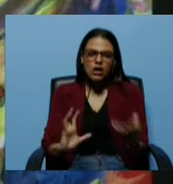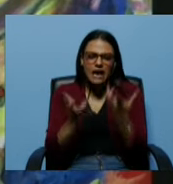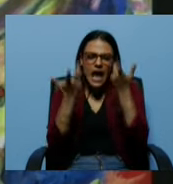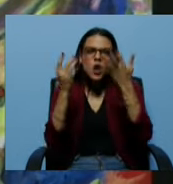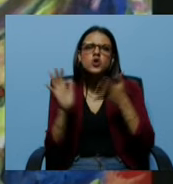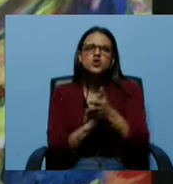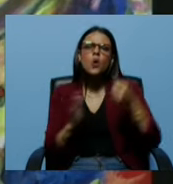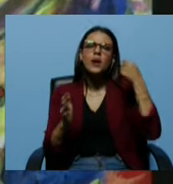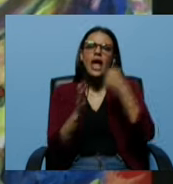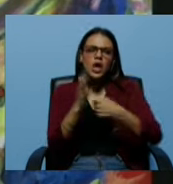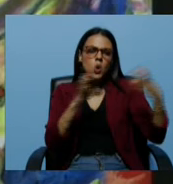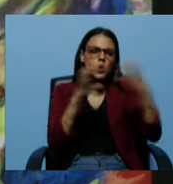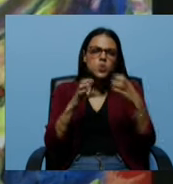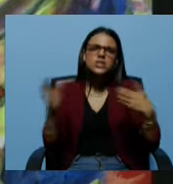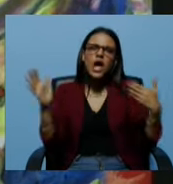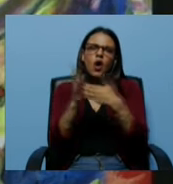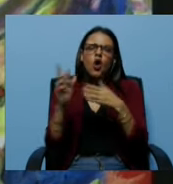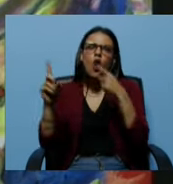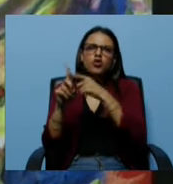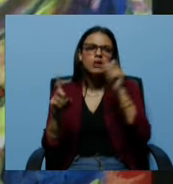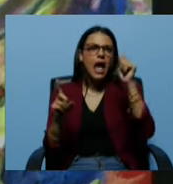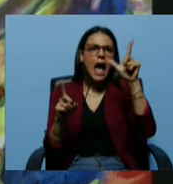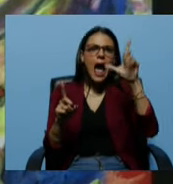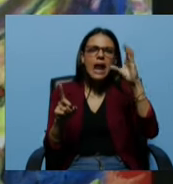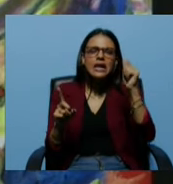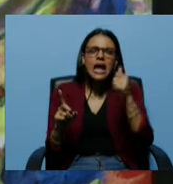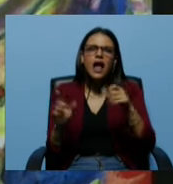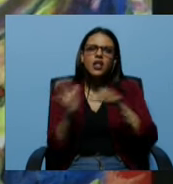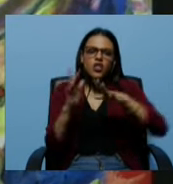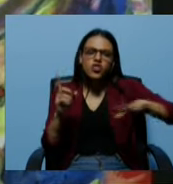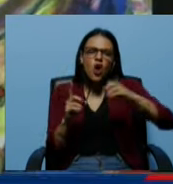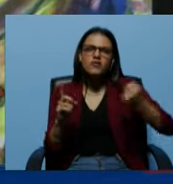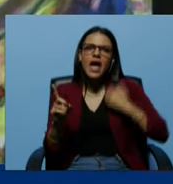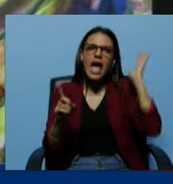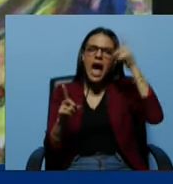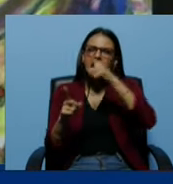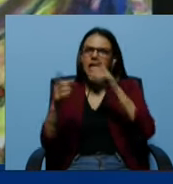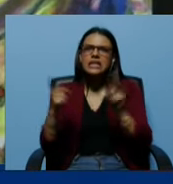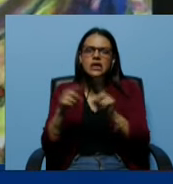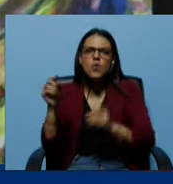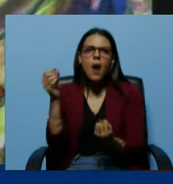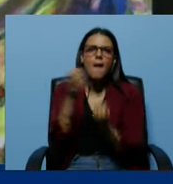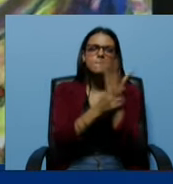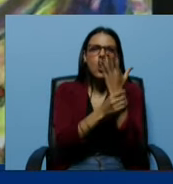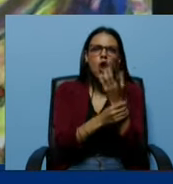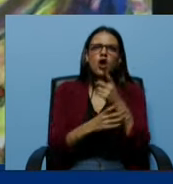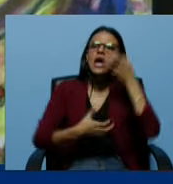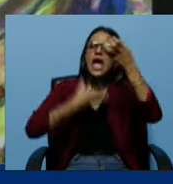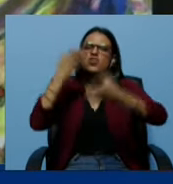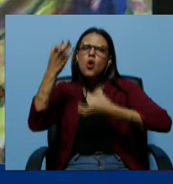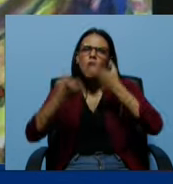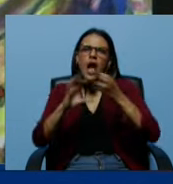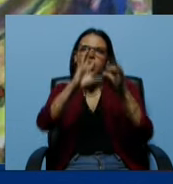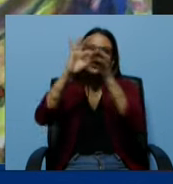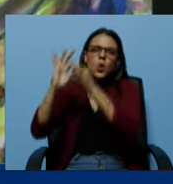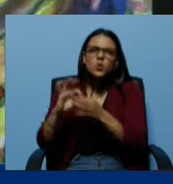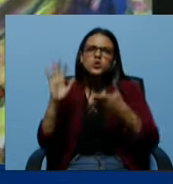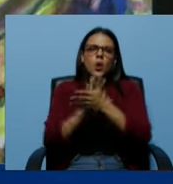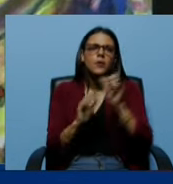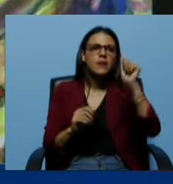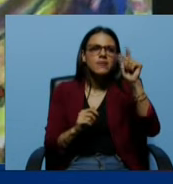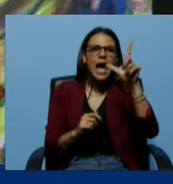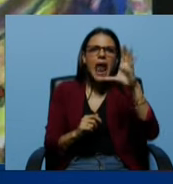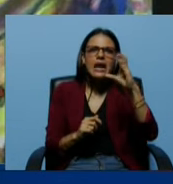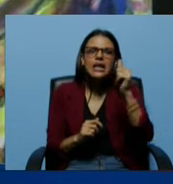el ALCA, cuando allá en Mar del Plata se creció aquel canto colectivo de ALCA,